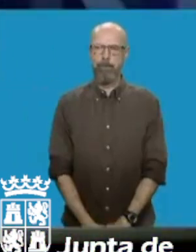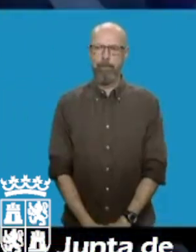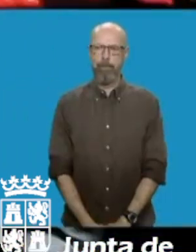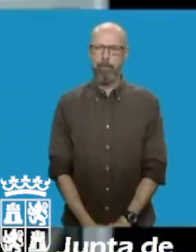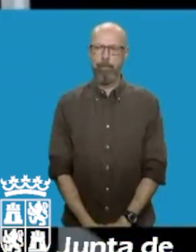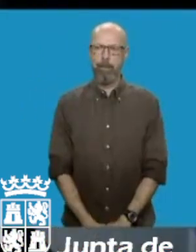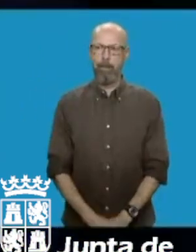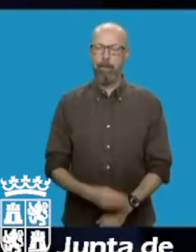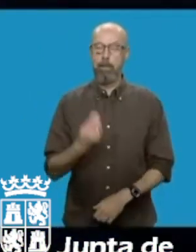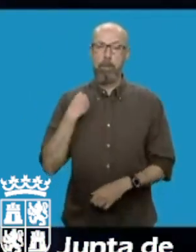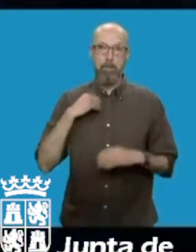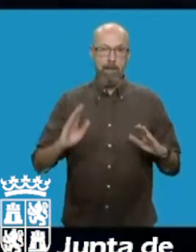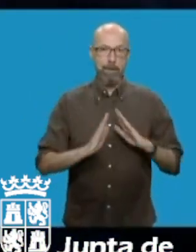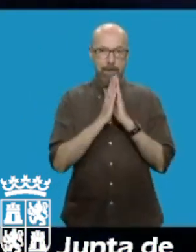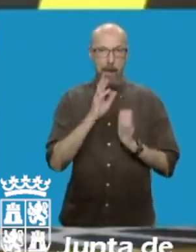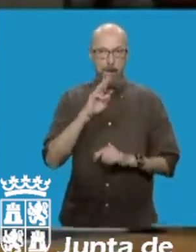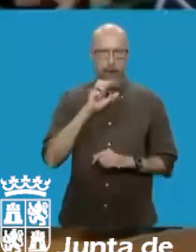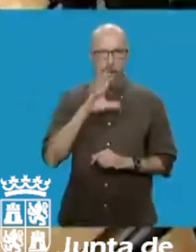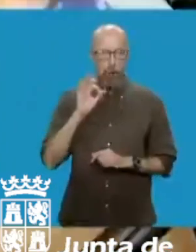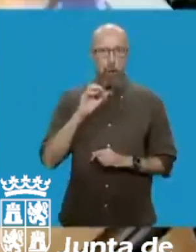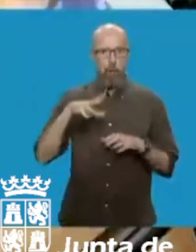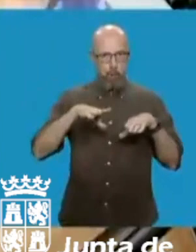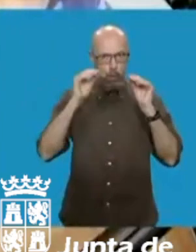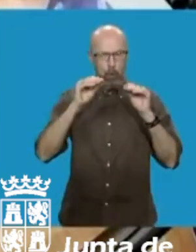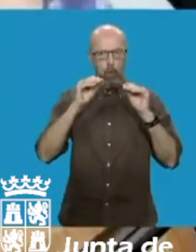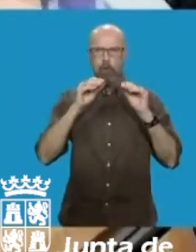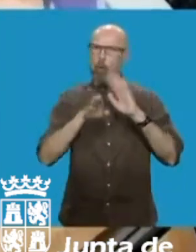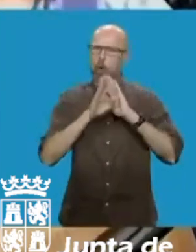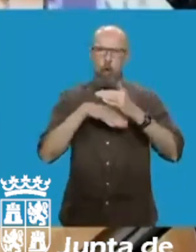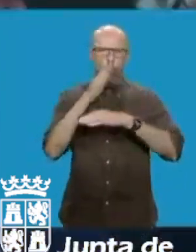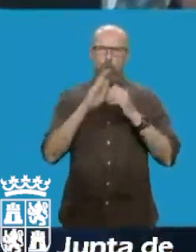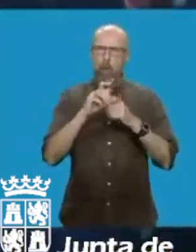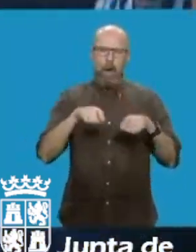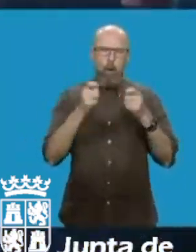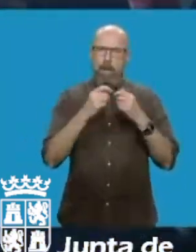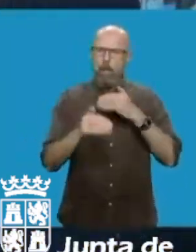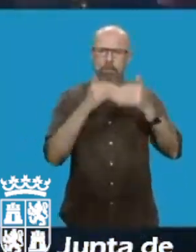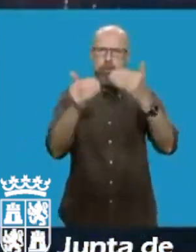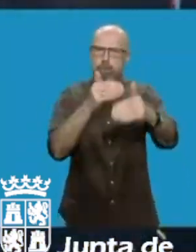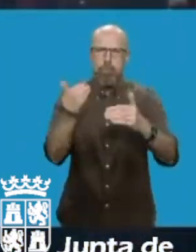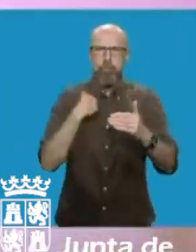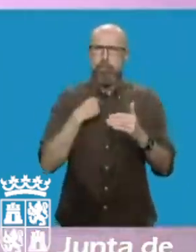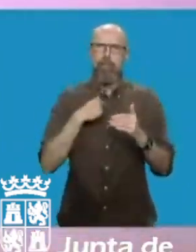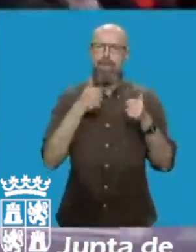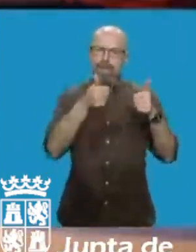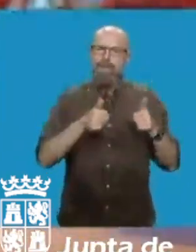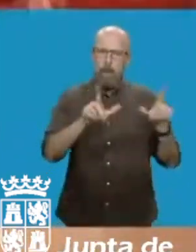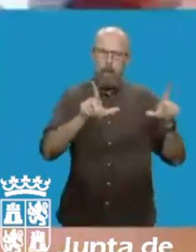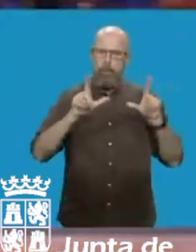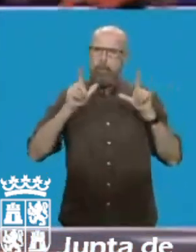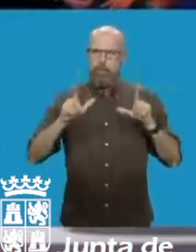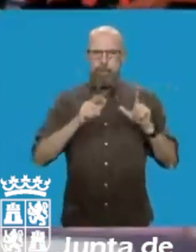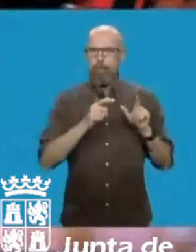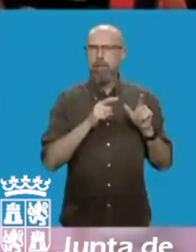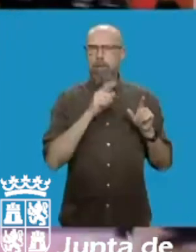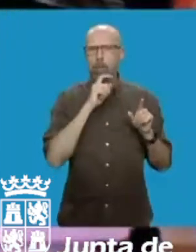El Hereda San Pablo Burgos continúa rompiendo barreras, desafiando a la lógica y coleccionando títulos. 2020 fue el año